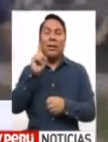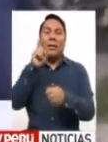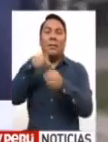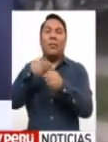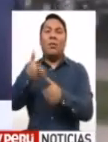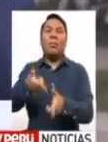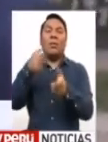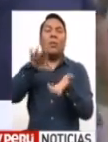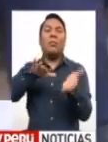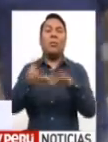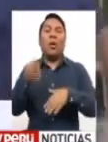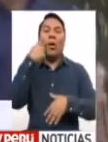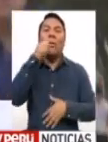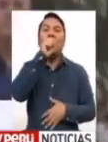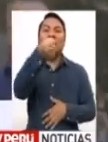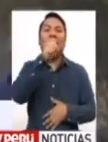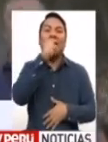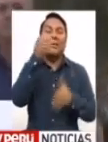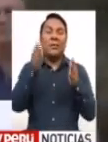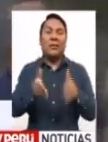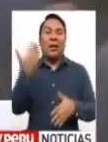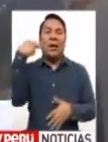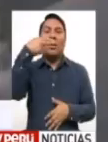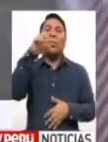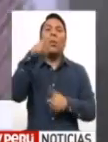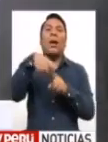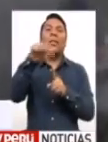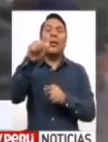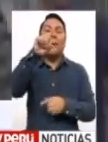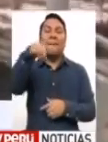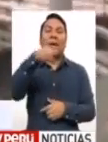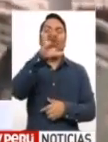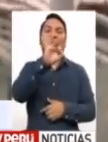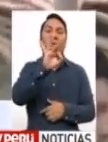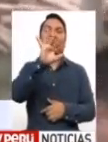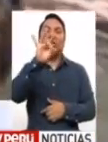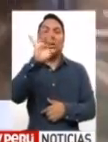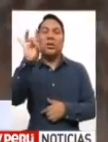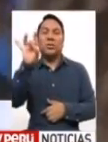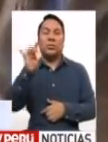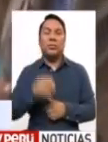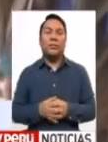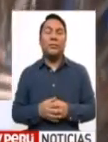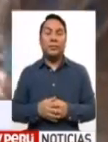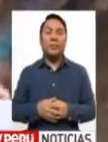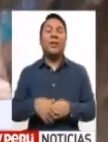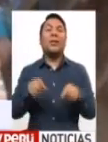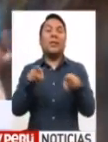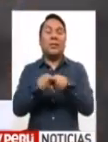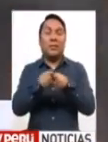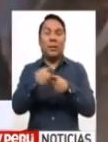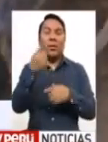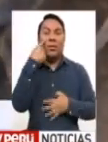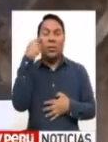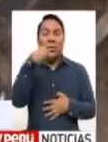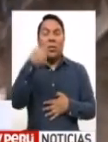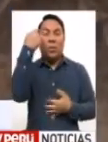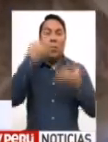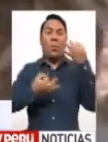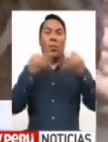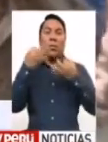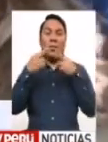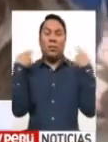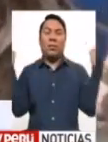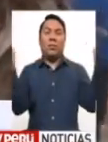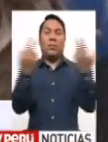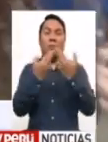en el asesinato del periodista Hugo Bustillos en Huanta en 1988. También se dio a conocer que el juicio oral se